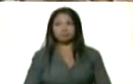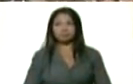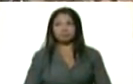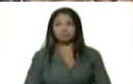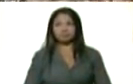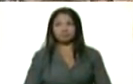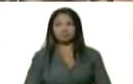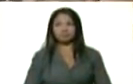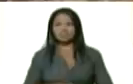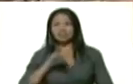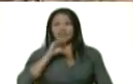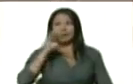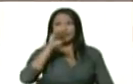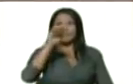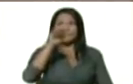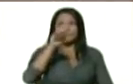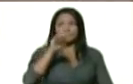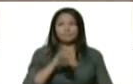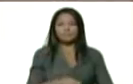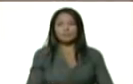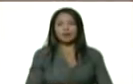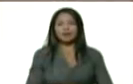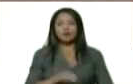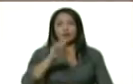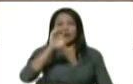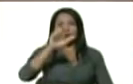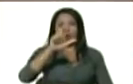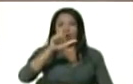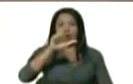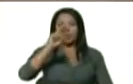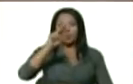del barrio Los Eucaliptos.